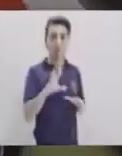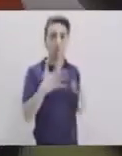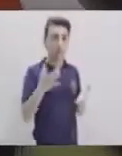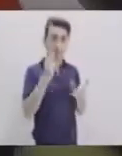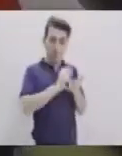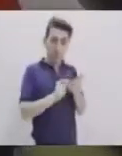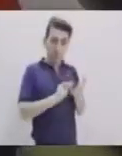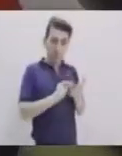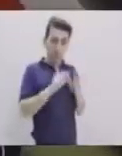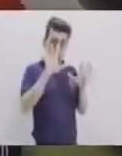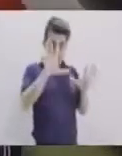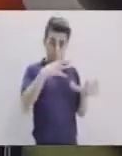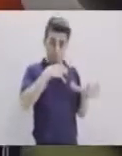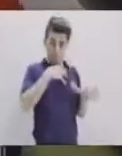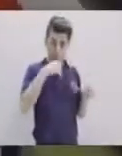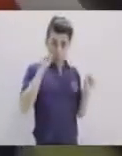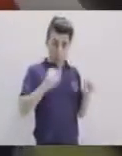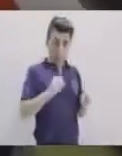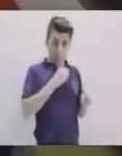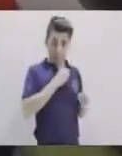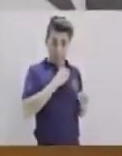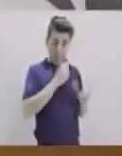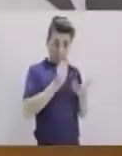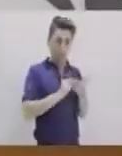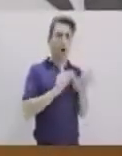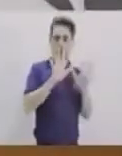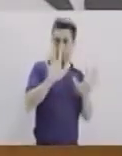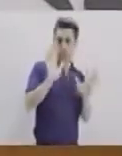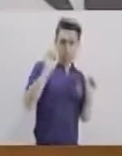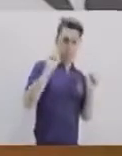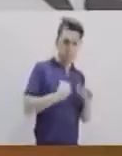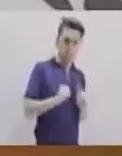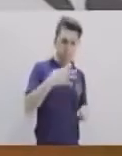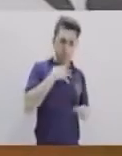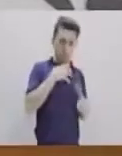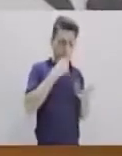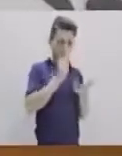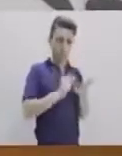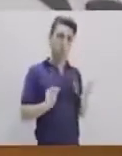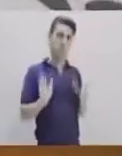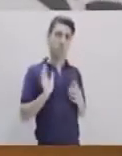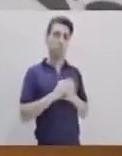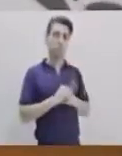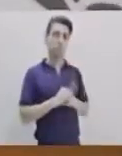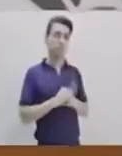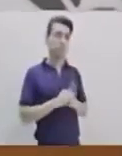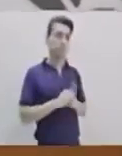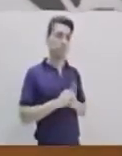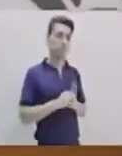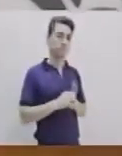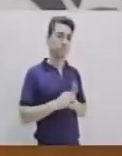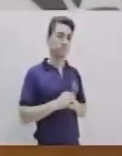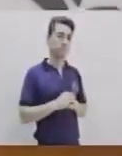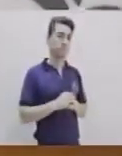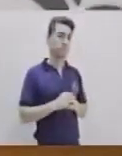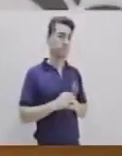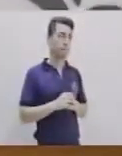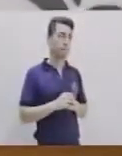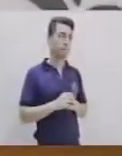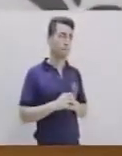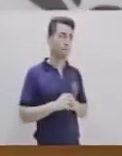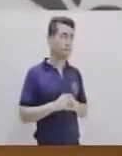del dibujo, pues podemos trabajarlo de una vez haciendo un diseño propio, ¿no? Un diseño propio que